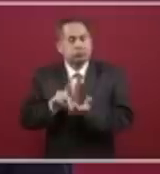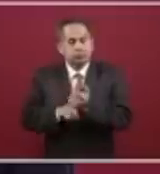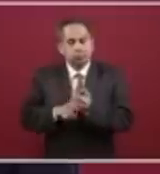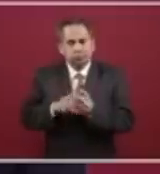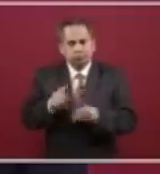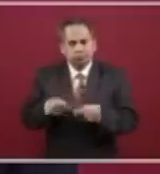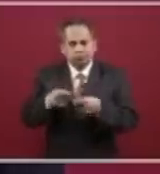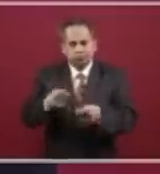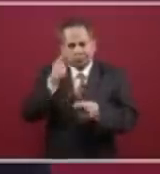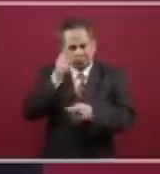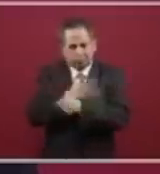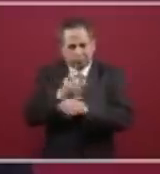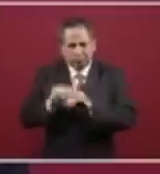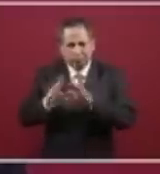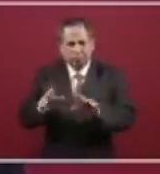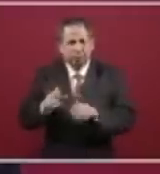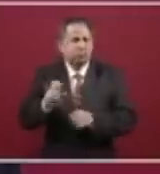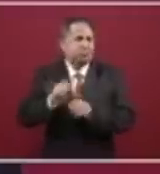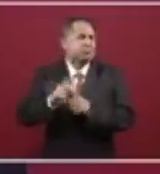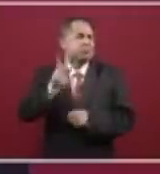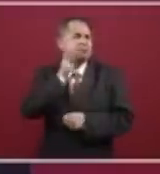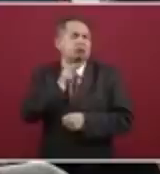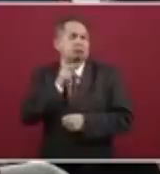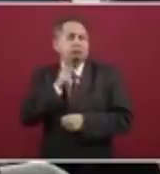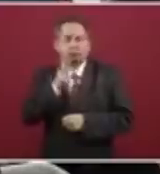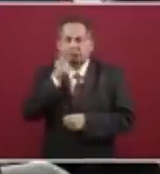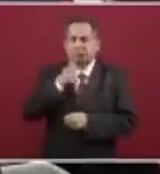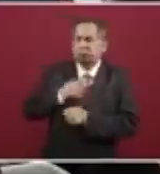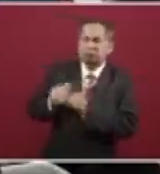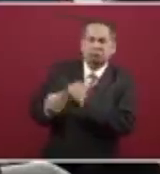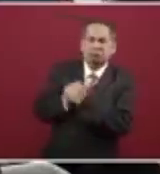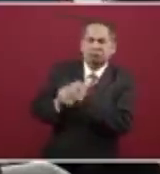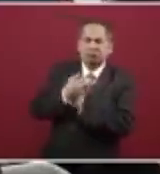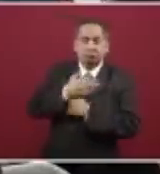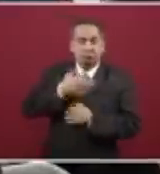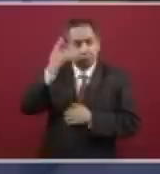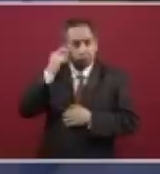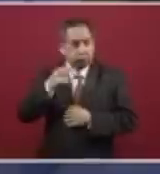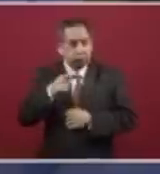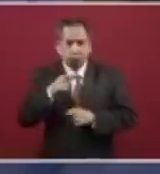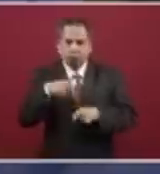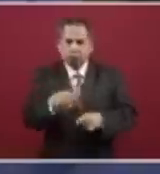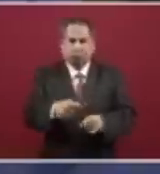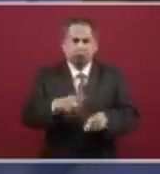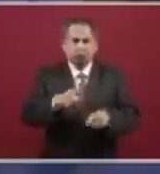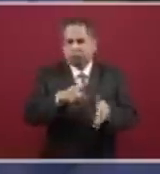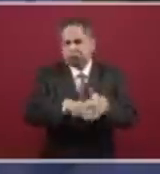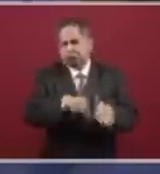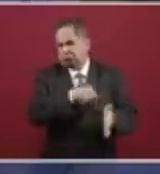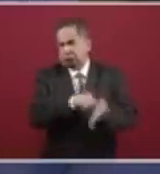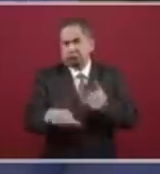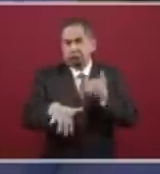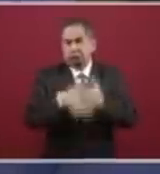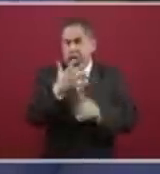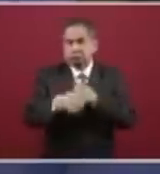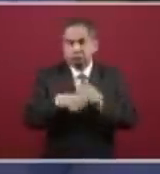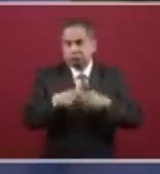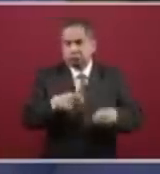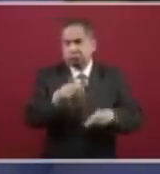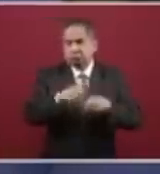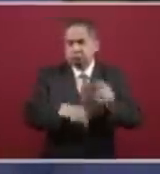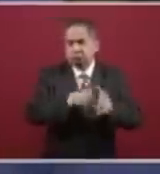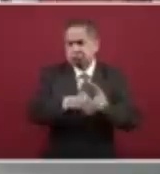la transformación industrial de pemex e inhabilitada por 15 años para ocupar un cargo público